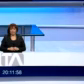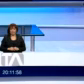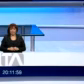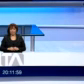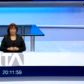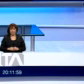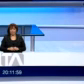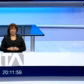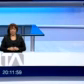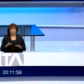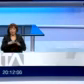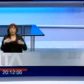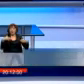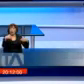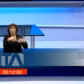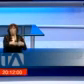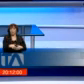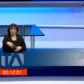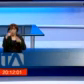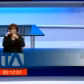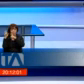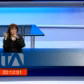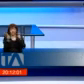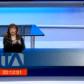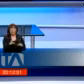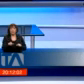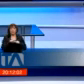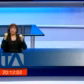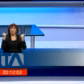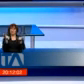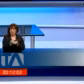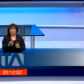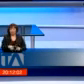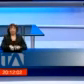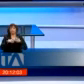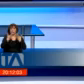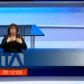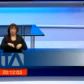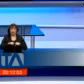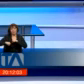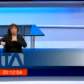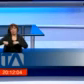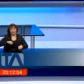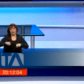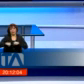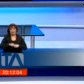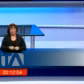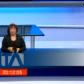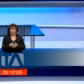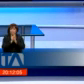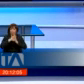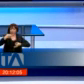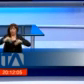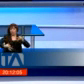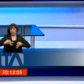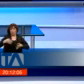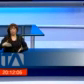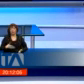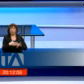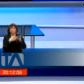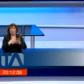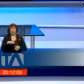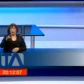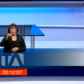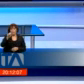La Comisión de Fiscalización de la Asamblea Nacional ya inició el trámite de la solicitud de juicio político en contra de María Fernanda Espinosa.